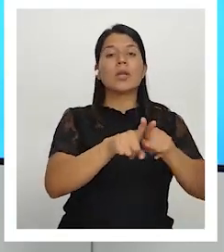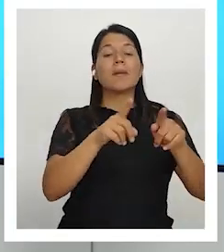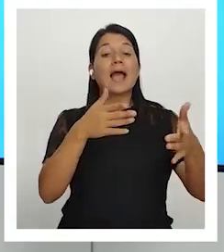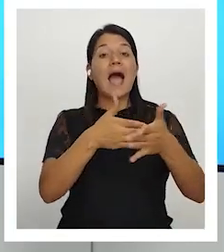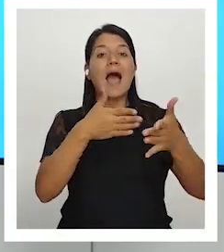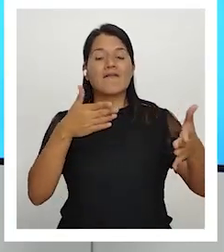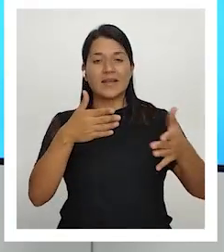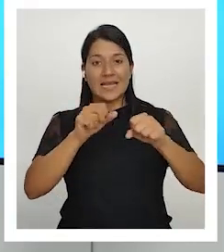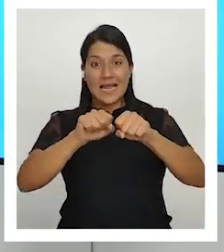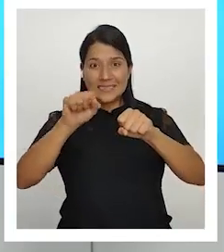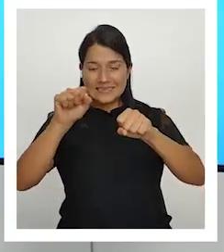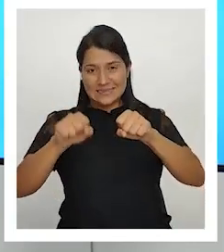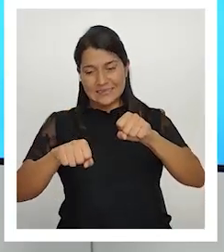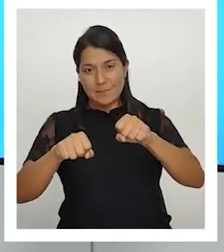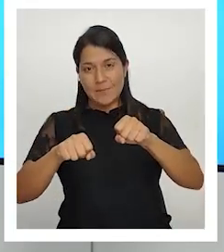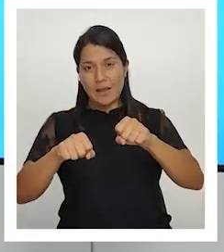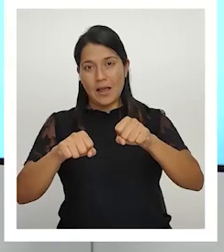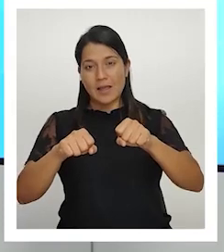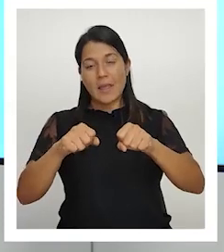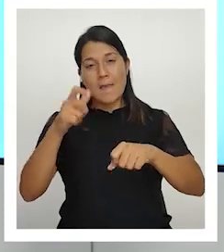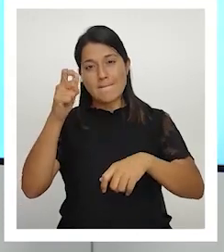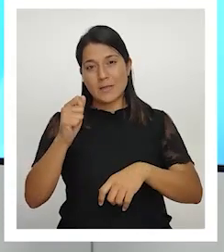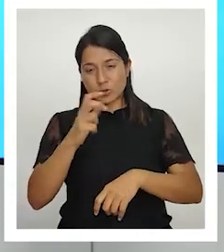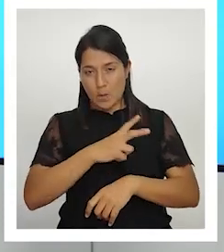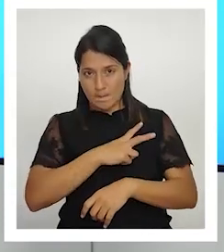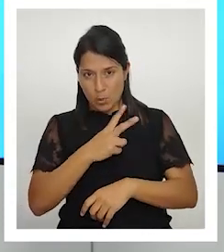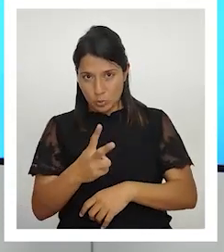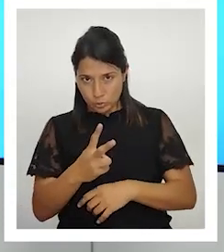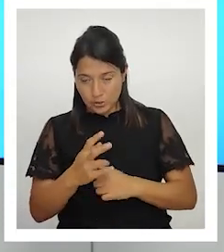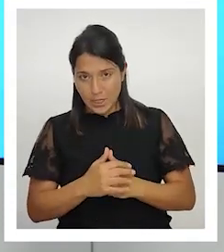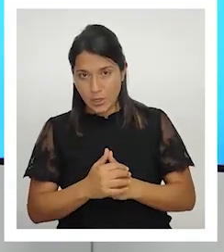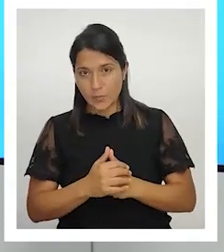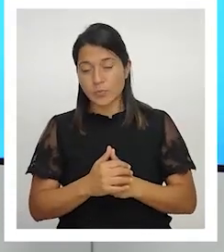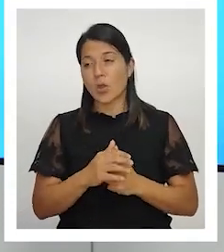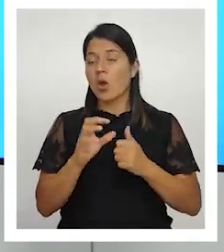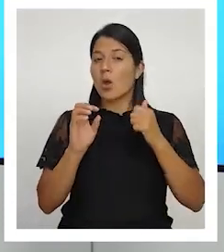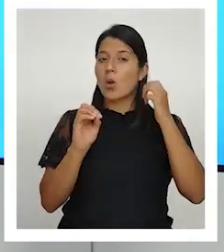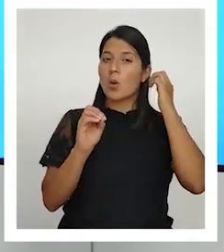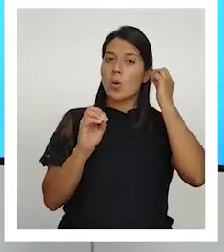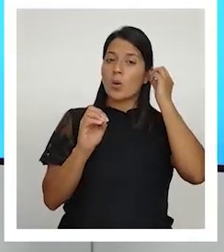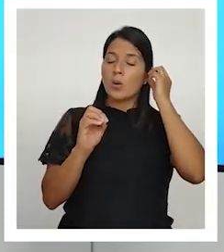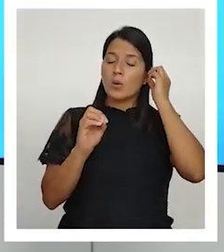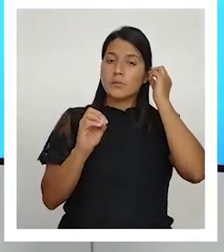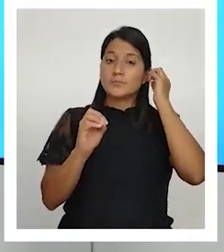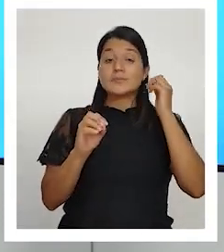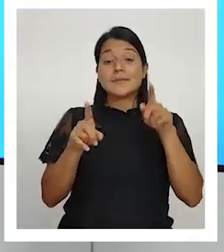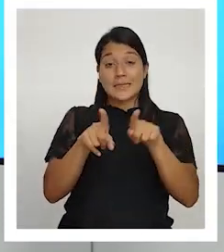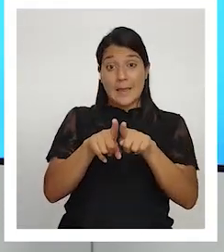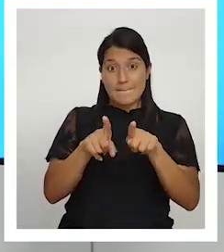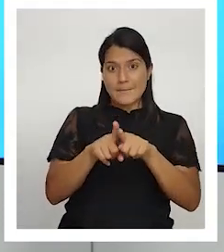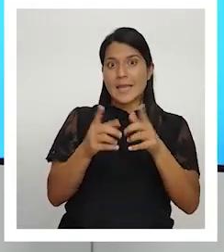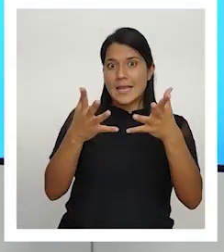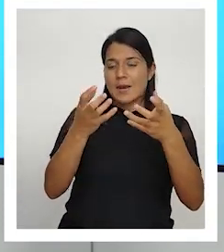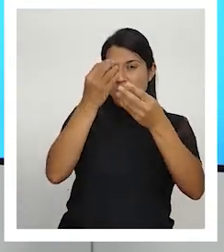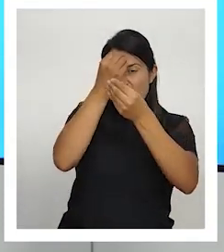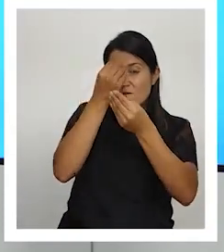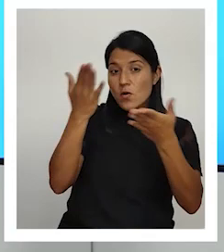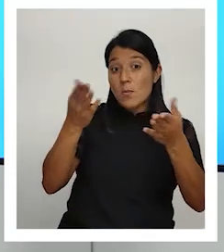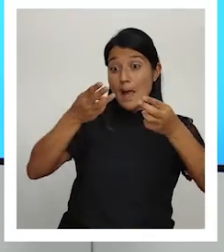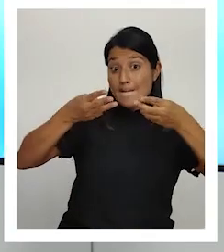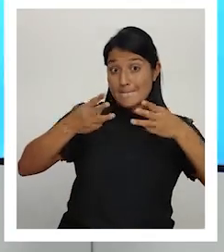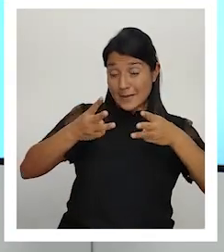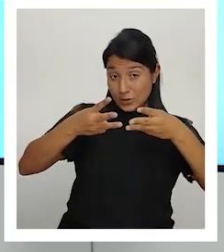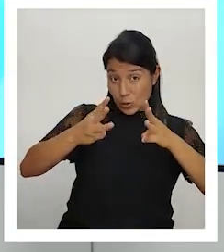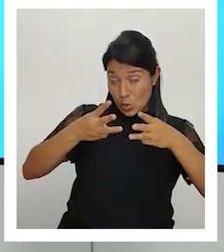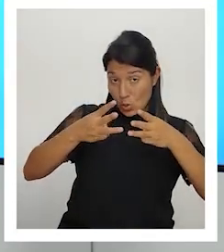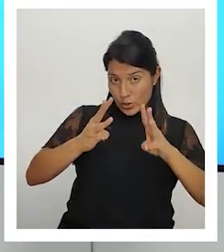complementario o lo que ustedes llaman el régimen transitorio de reparto. También le informamos que la metodología de cálculo con que